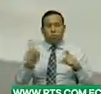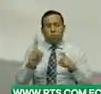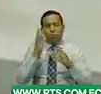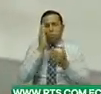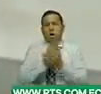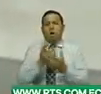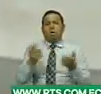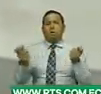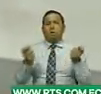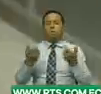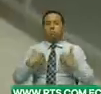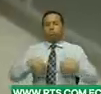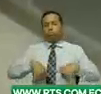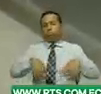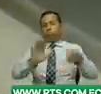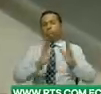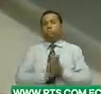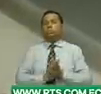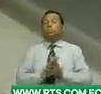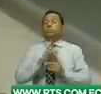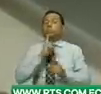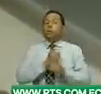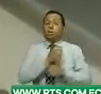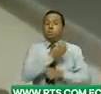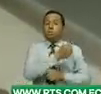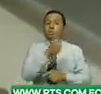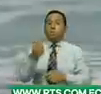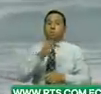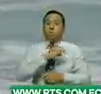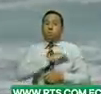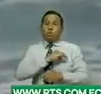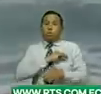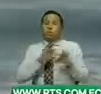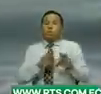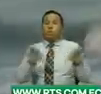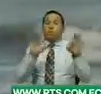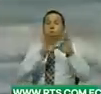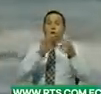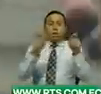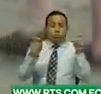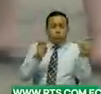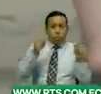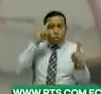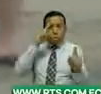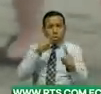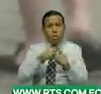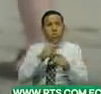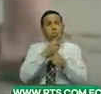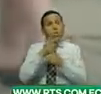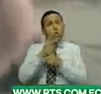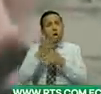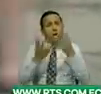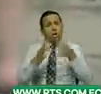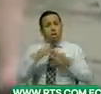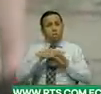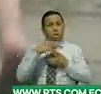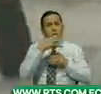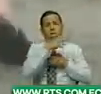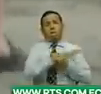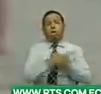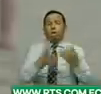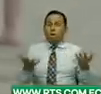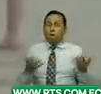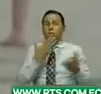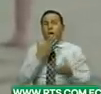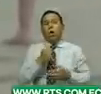municipios generen estrategias que eviten el colapso de la red de salud pública. En tanto, el exhorto a la población es realizar turismo en áreas